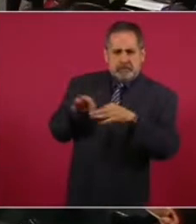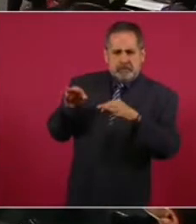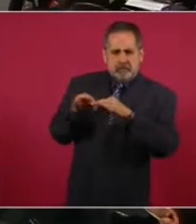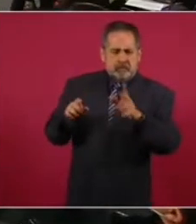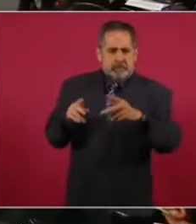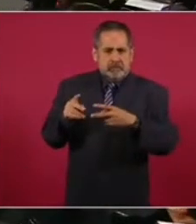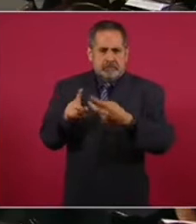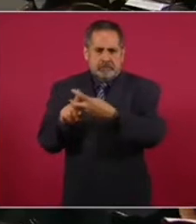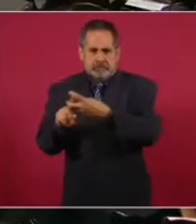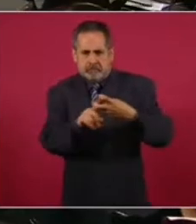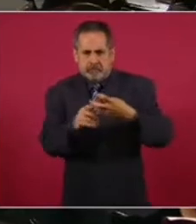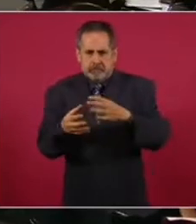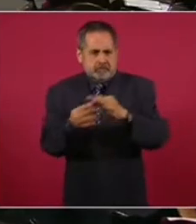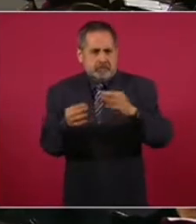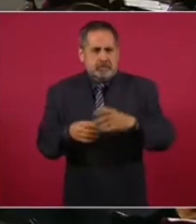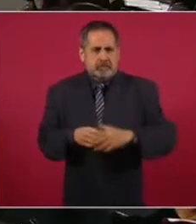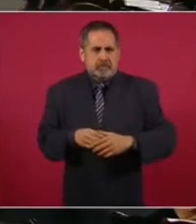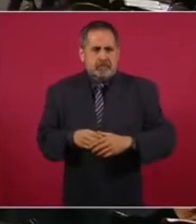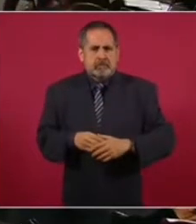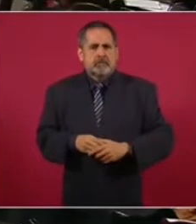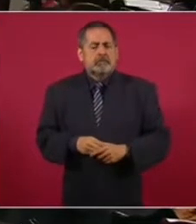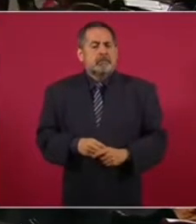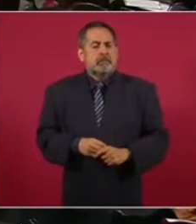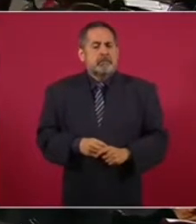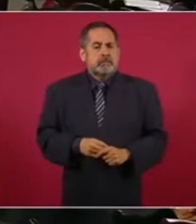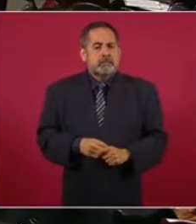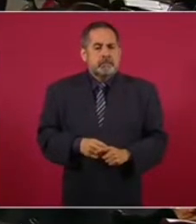De secuestros. Mira esto.